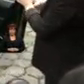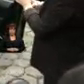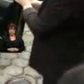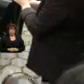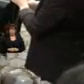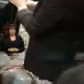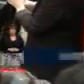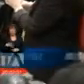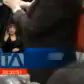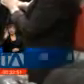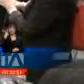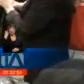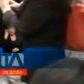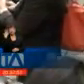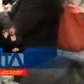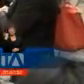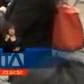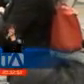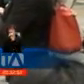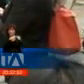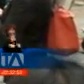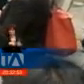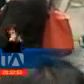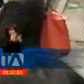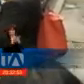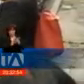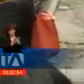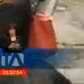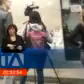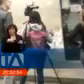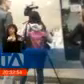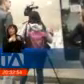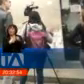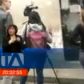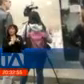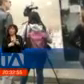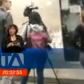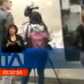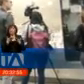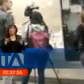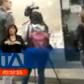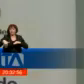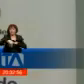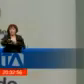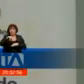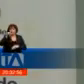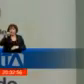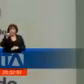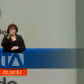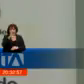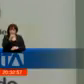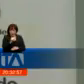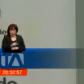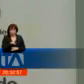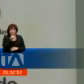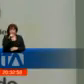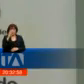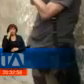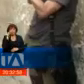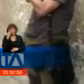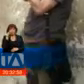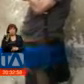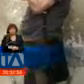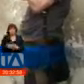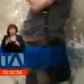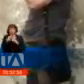Tras 12 días de permanecer recluido en el Centro de Detención Provisional del Inca en el norte de Quito, el experto informático Olavini